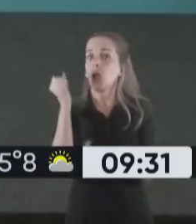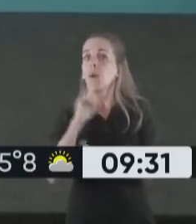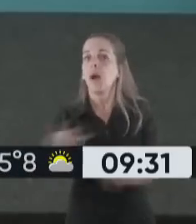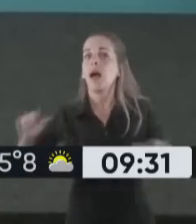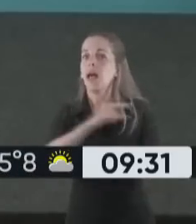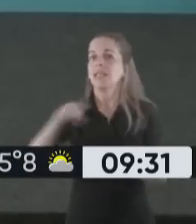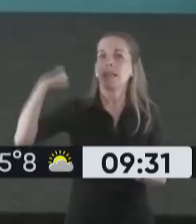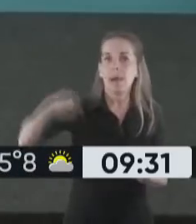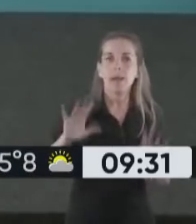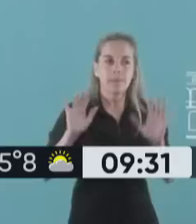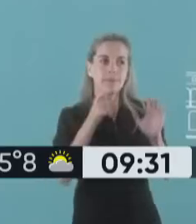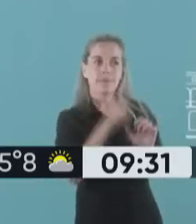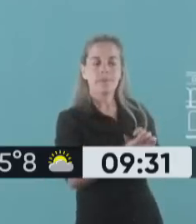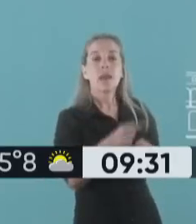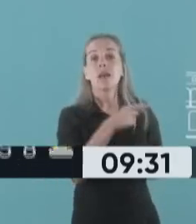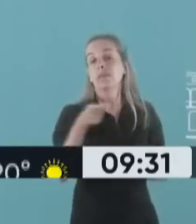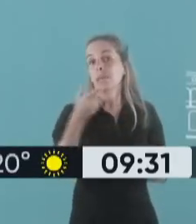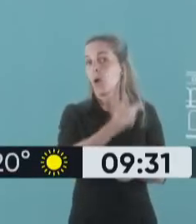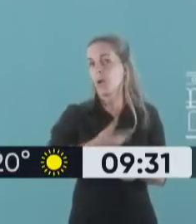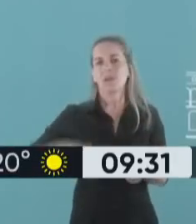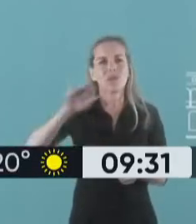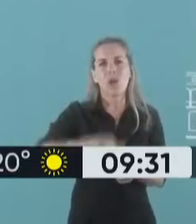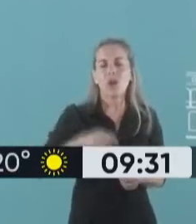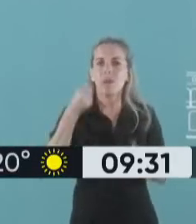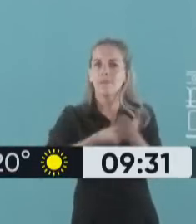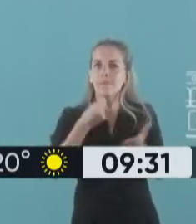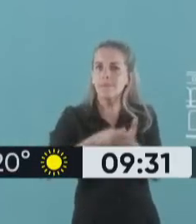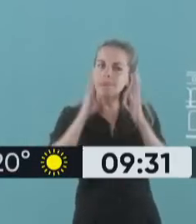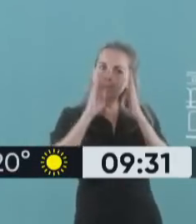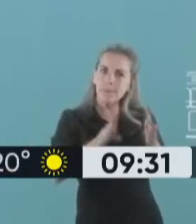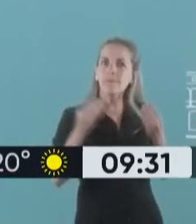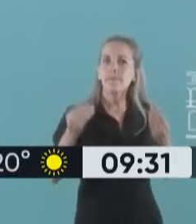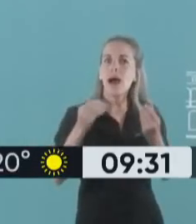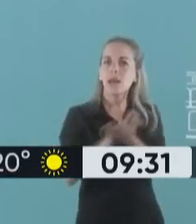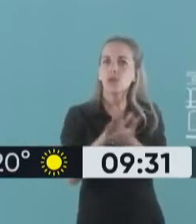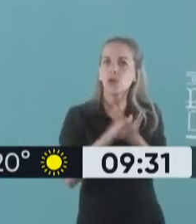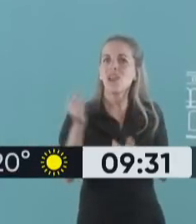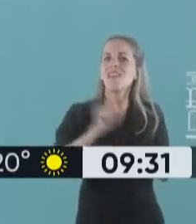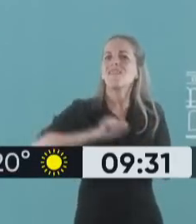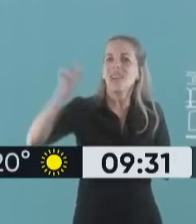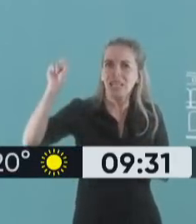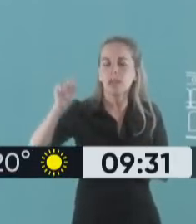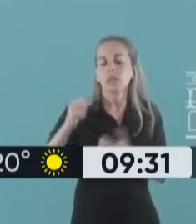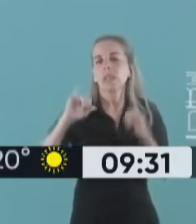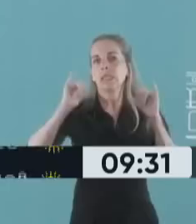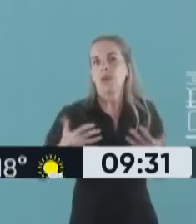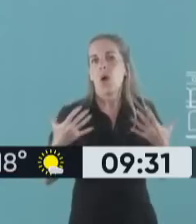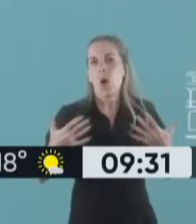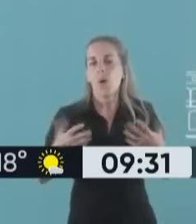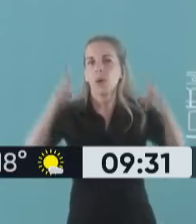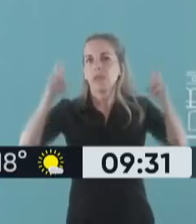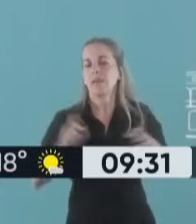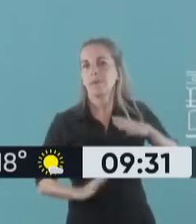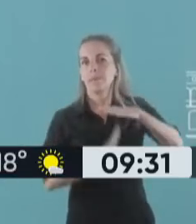gobierno trabaja todos los días en medidas sobre la inflación, contra la inflación y sobre todo, obviamente, quien lidera el tema,